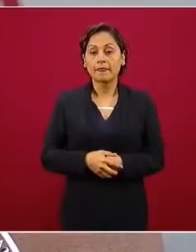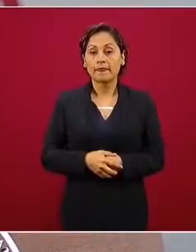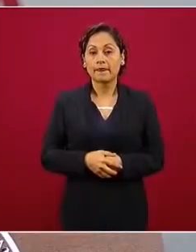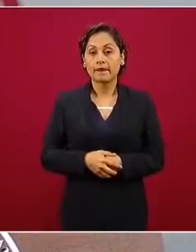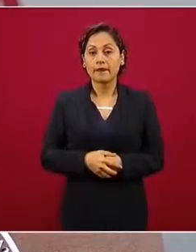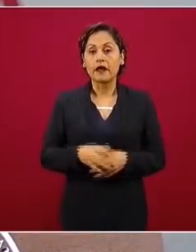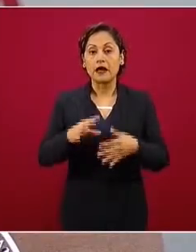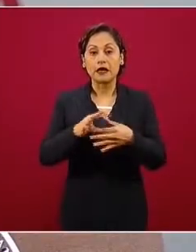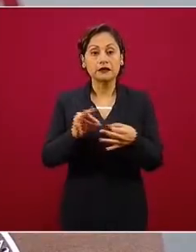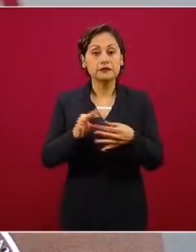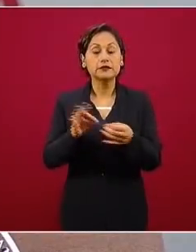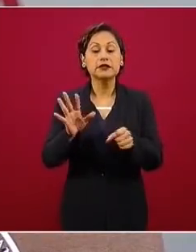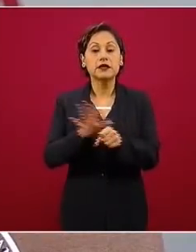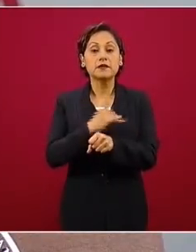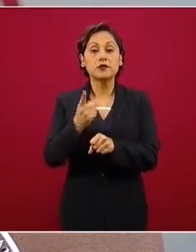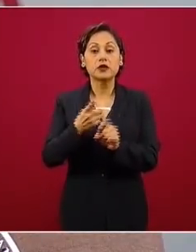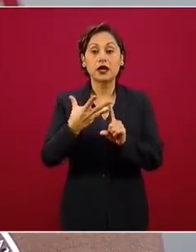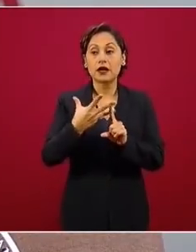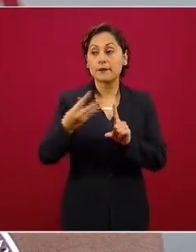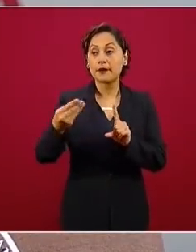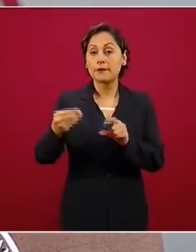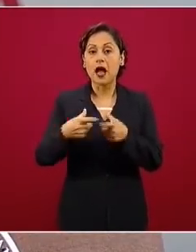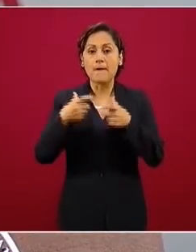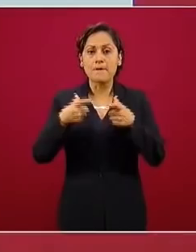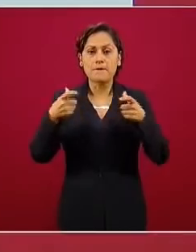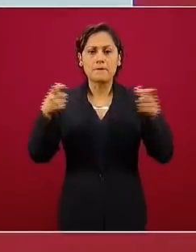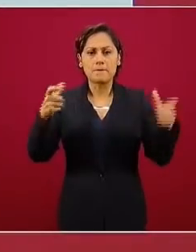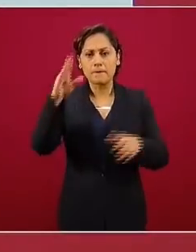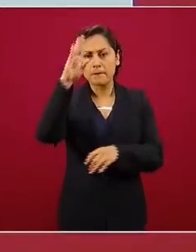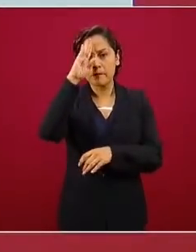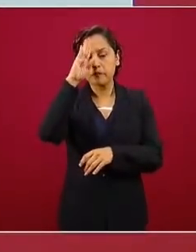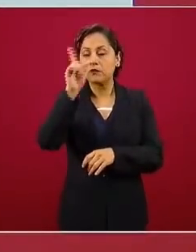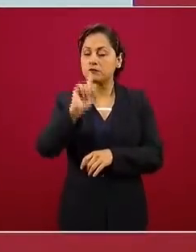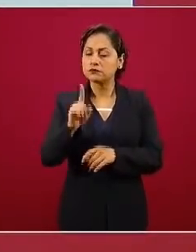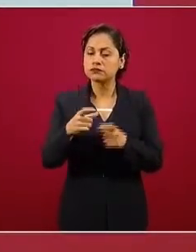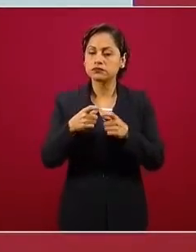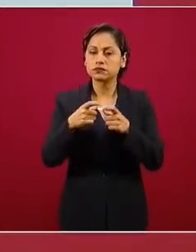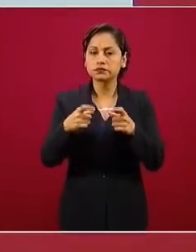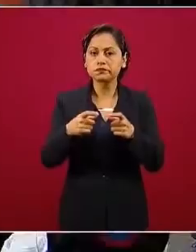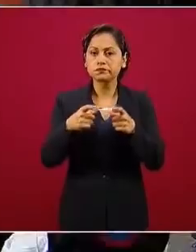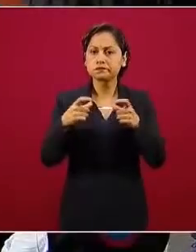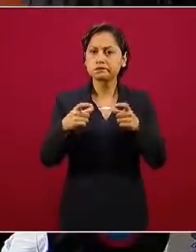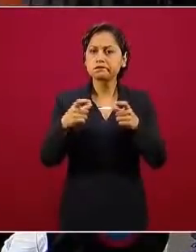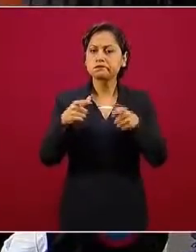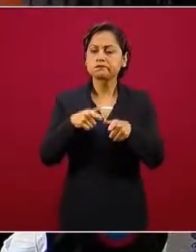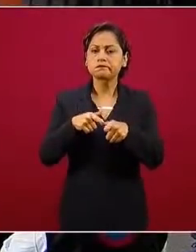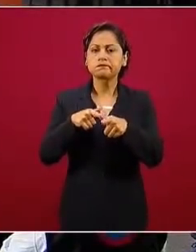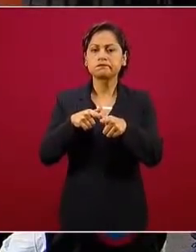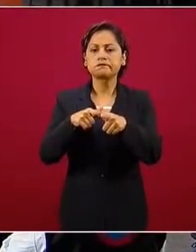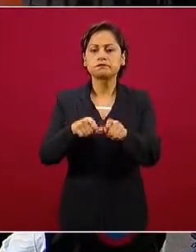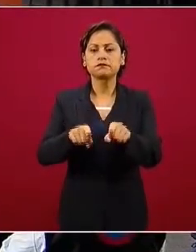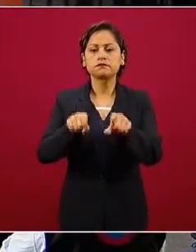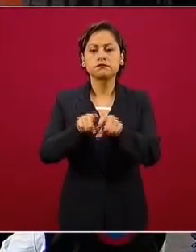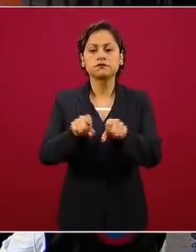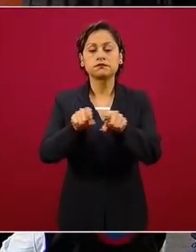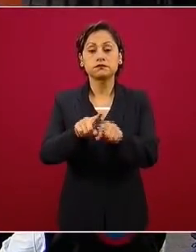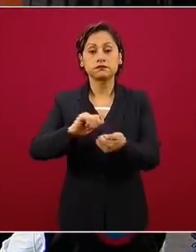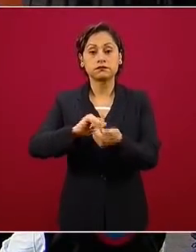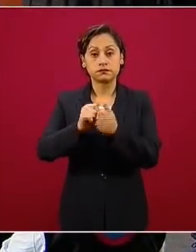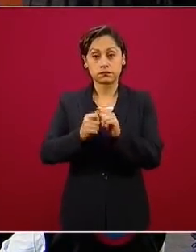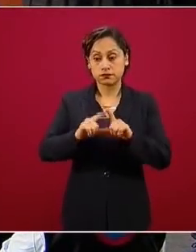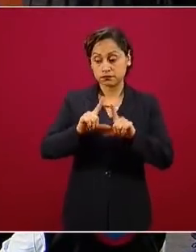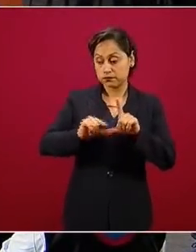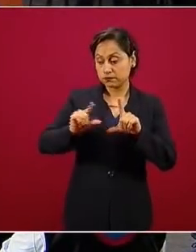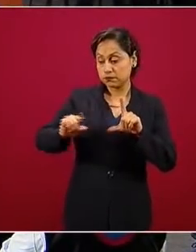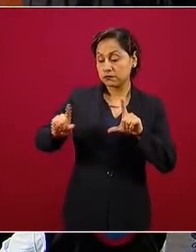principalmente tienen que ver con la estabilización de la epidemia en la zona central del Valle de México. Lo vemos por entidad federativa en la gráfica de barras